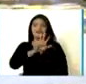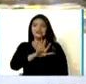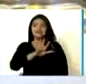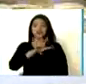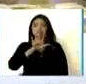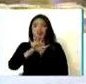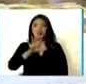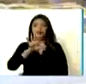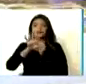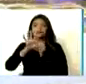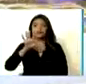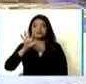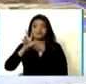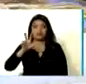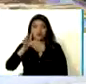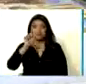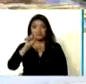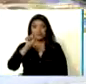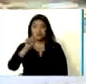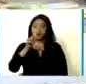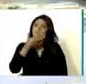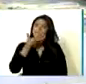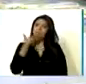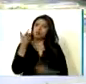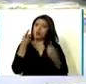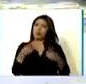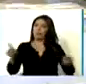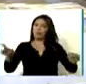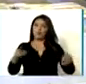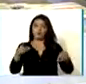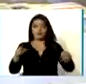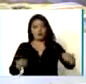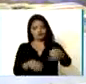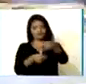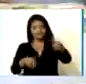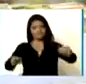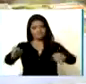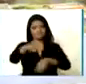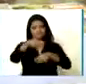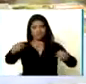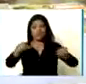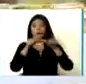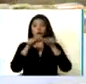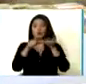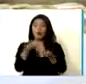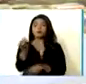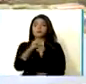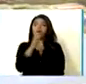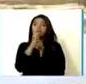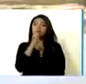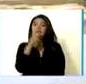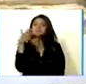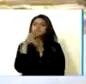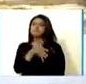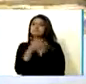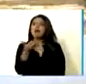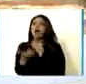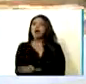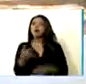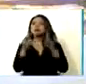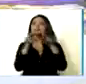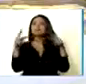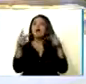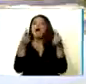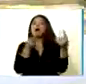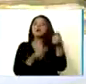música del mundo, de la llanera, ¿no? La venezolana. Así es, la nuestra. Nosotros vamos a continuar con las noticias más importantes del día de hoy. Lo hacemos entonces en este momento con Economía